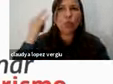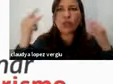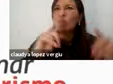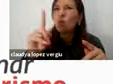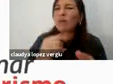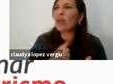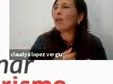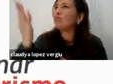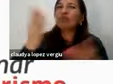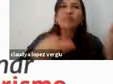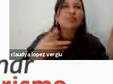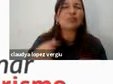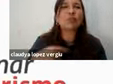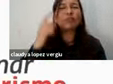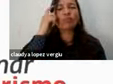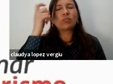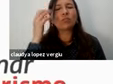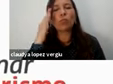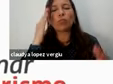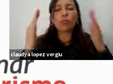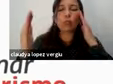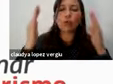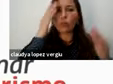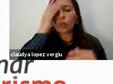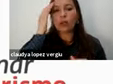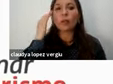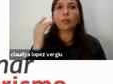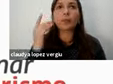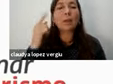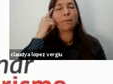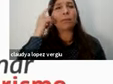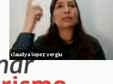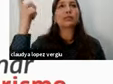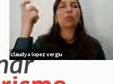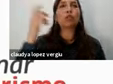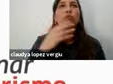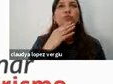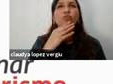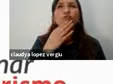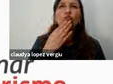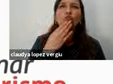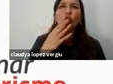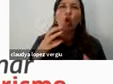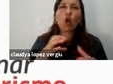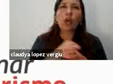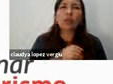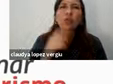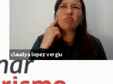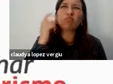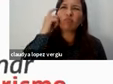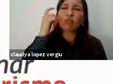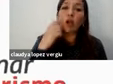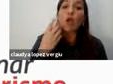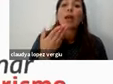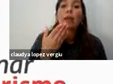exportación. Entonces, lo que hizo Aguamaki como organización sin fines de lucro fue